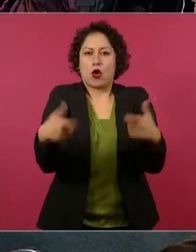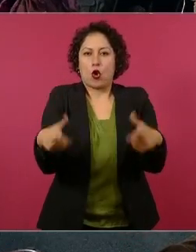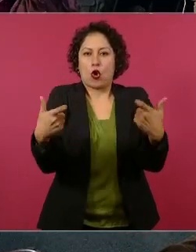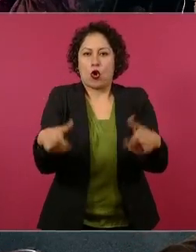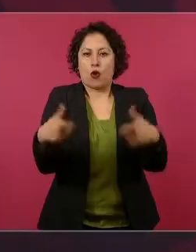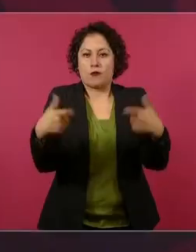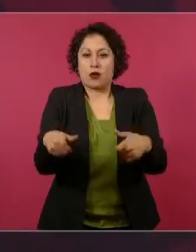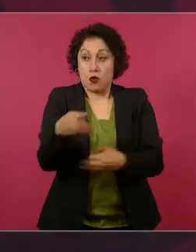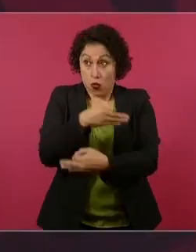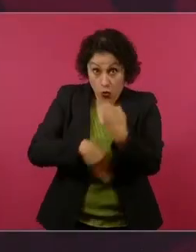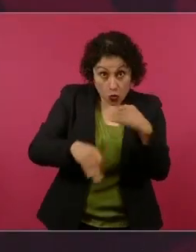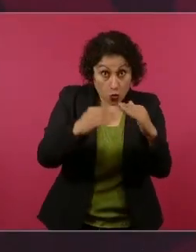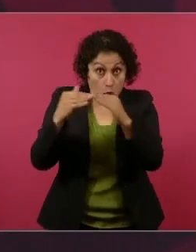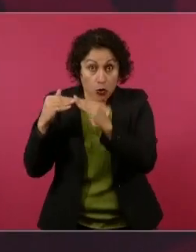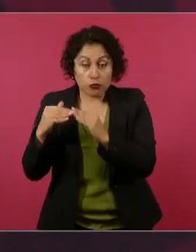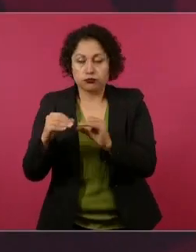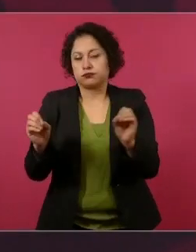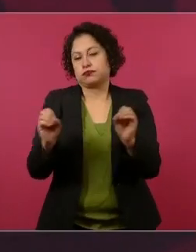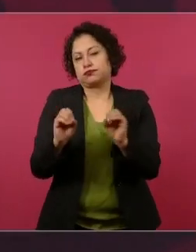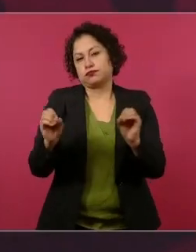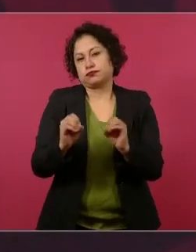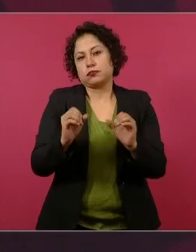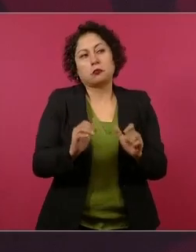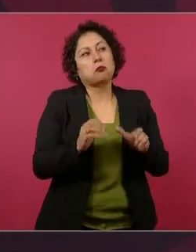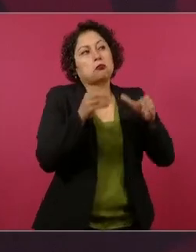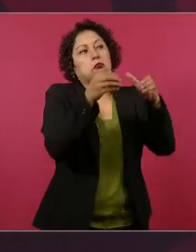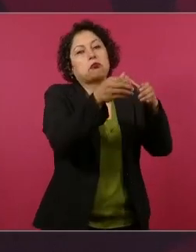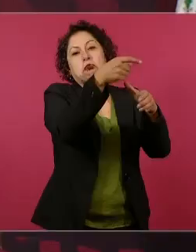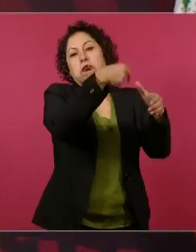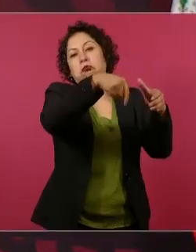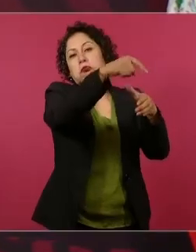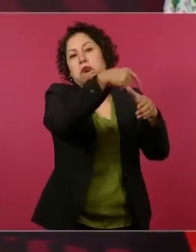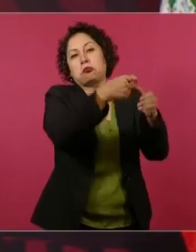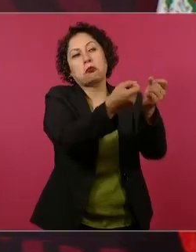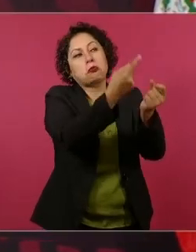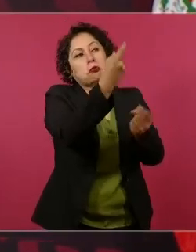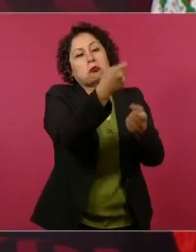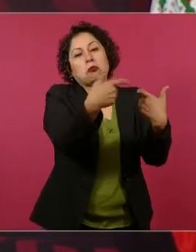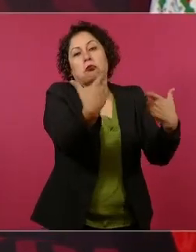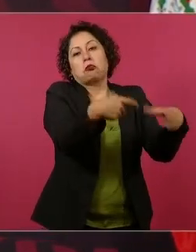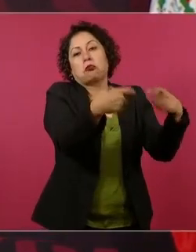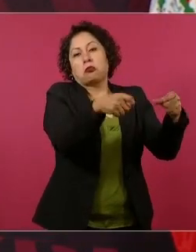no era todo el pueblo. Ahora estamos viendo